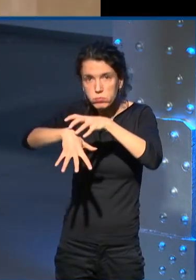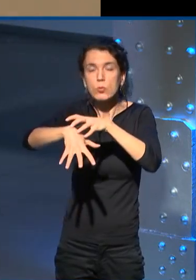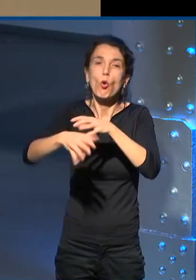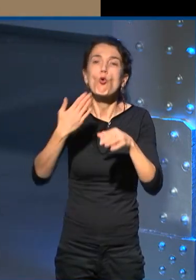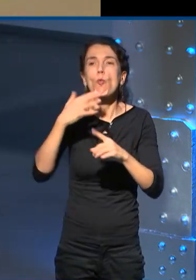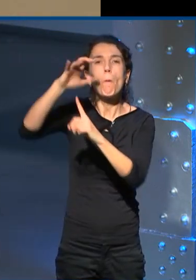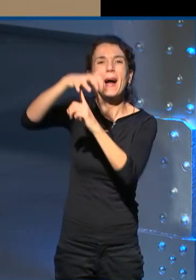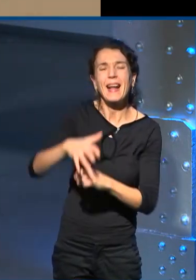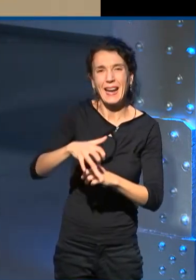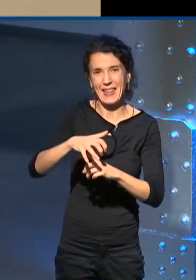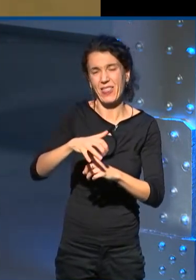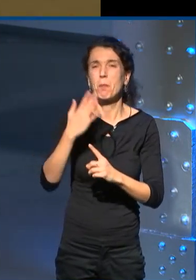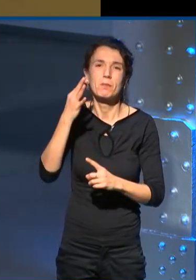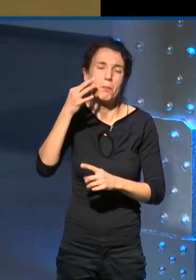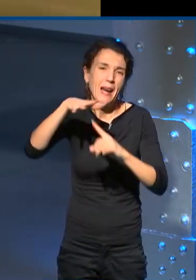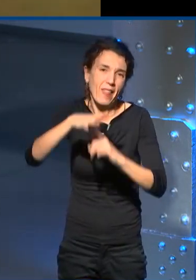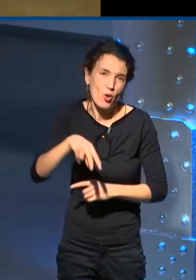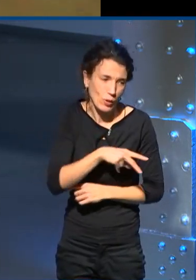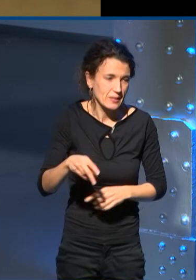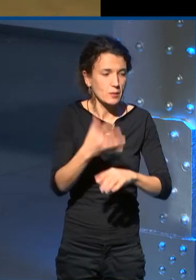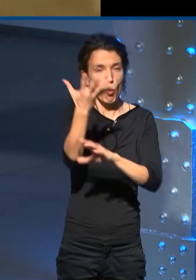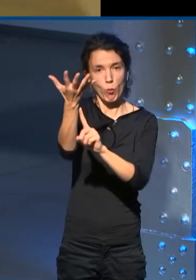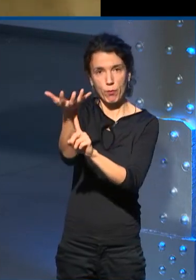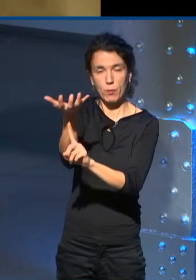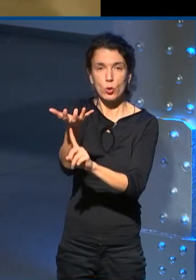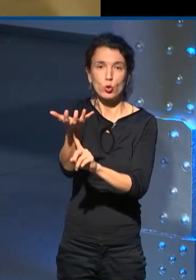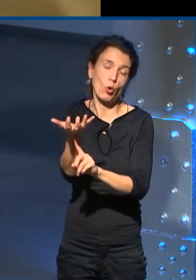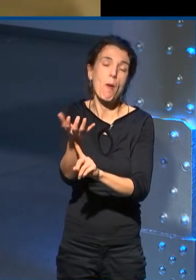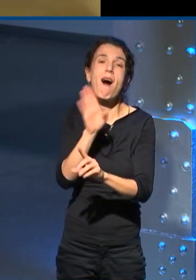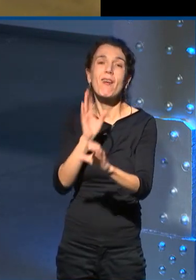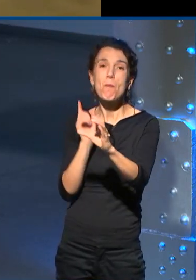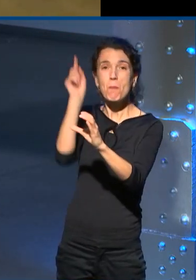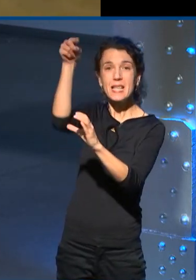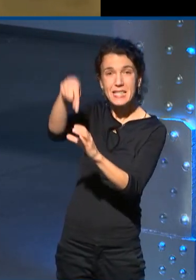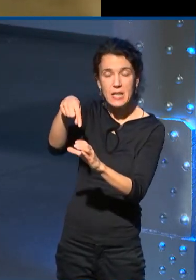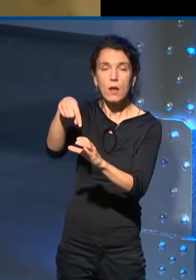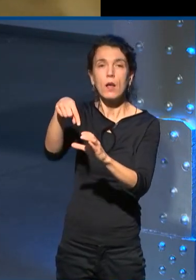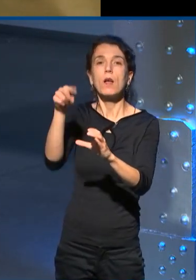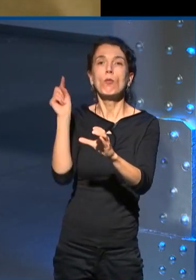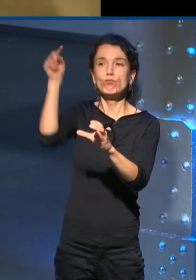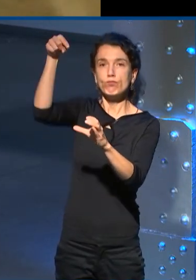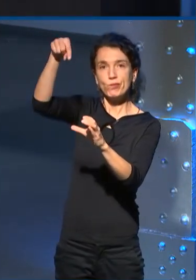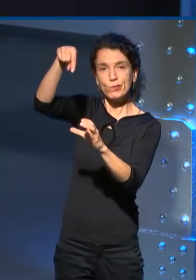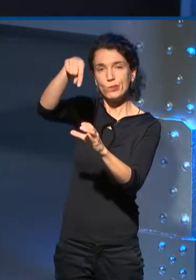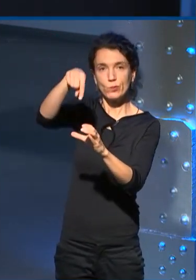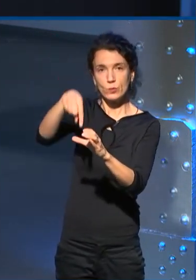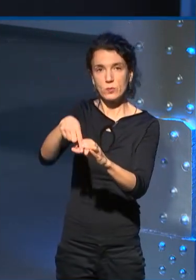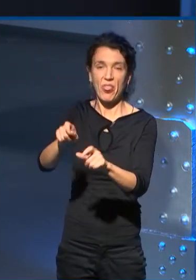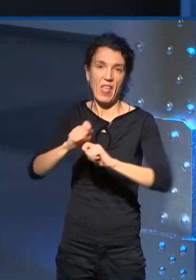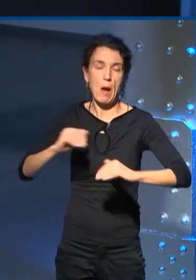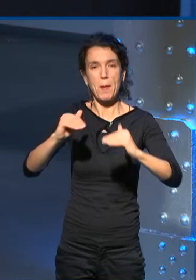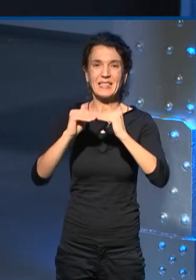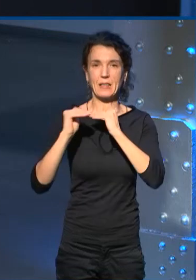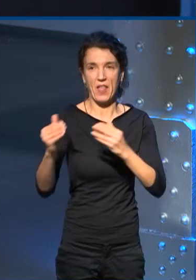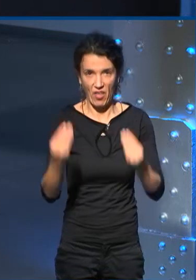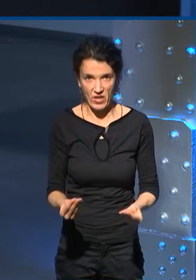de paracaídas invertido, no es un paracaídas, es un estabilizador. Eso es un misil, como han podido ver, que va bajando y se trata simplemente de que tenga algo que le dé estabilidad por si